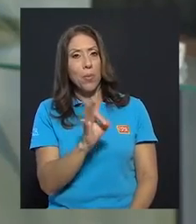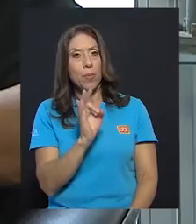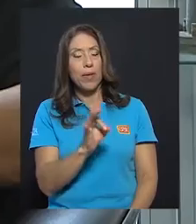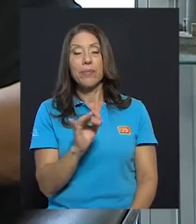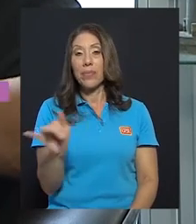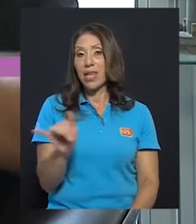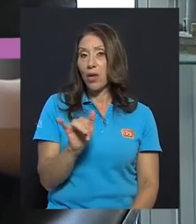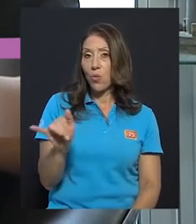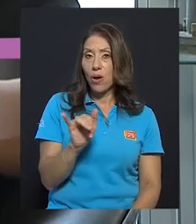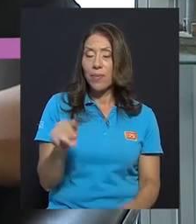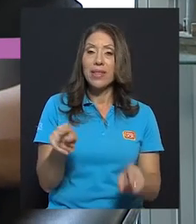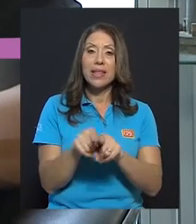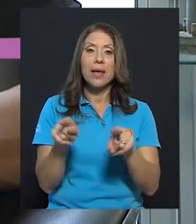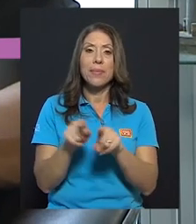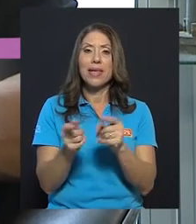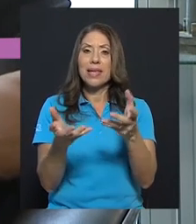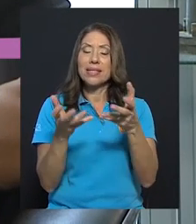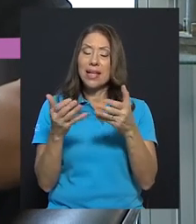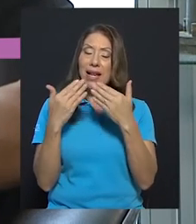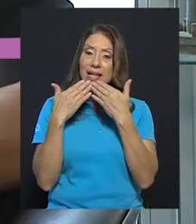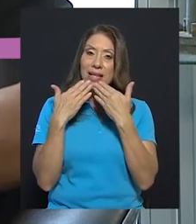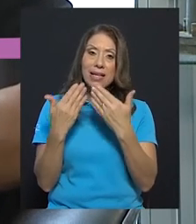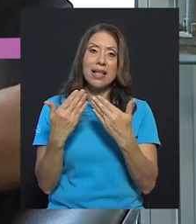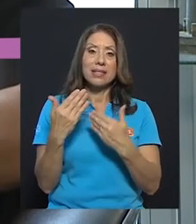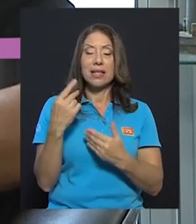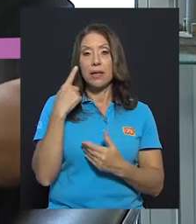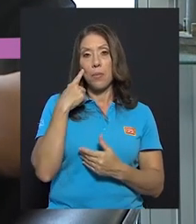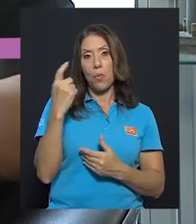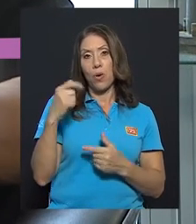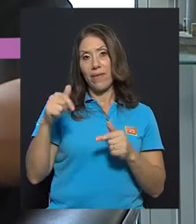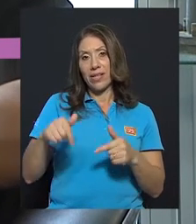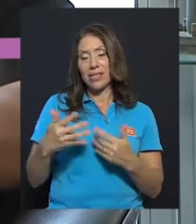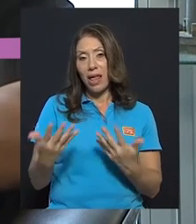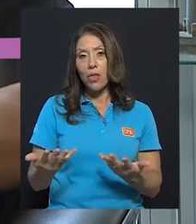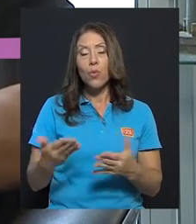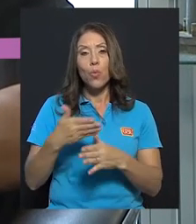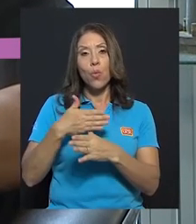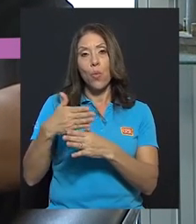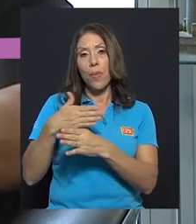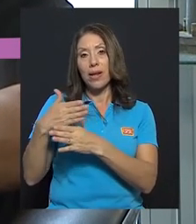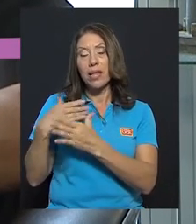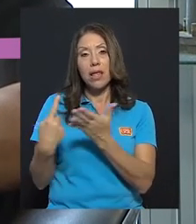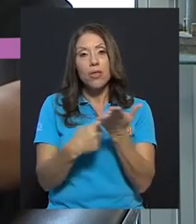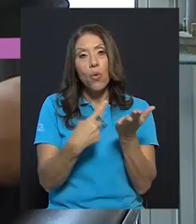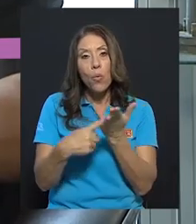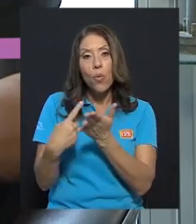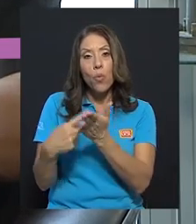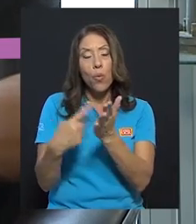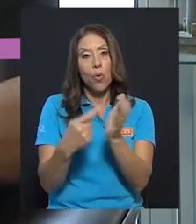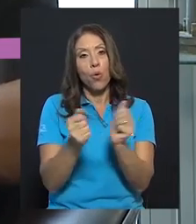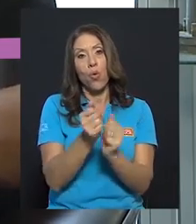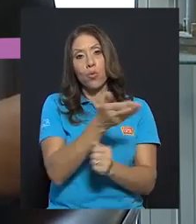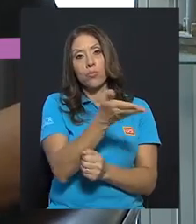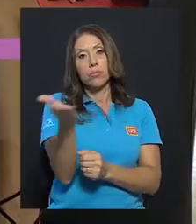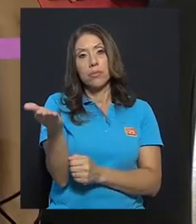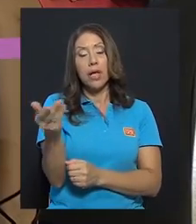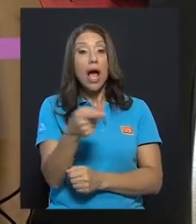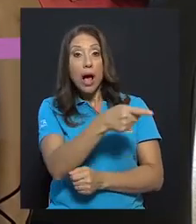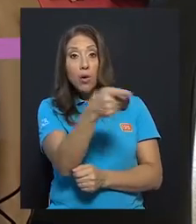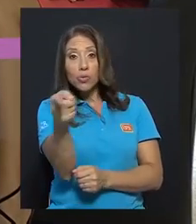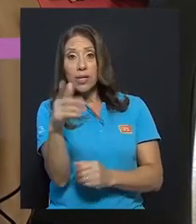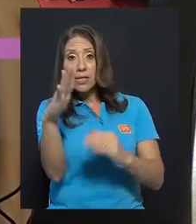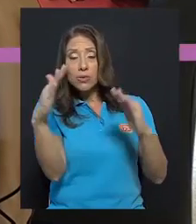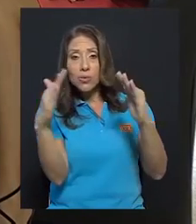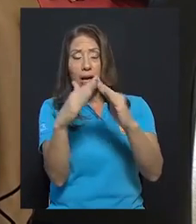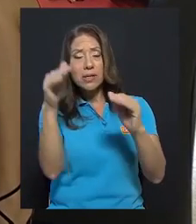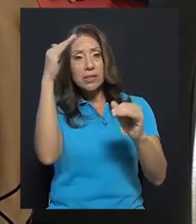les vaya muy bien. Igualmente, Adriana, yo también quisiera darle las gracias por haber estado el día de hoy. Con compartiendo con todos nuestros televidentes. Y a ustedes